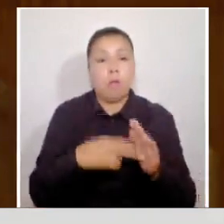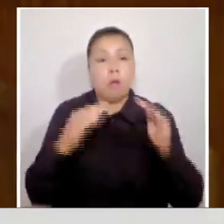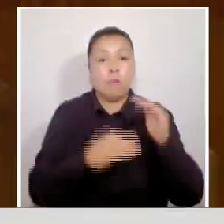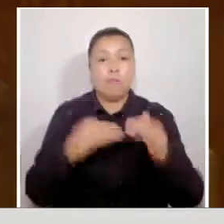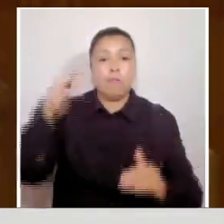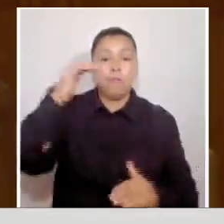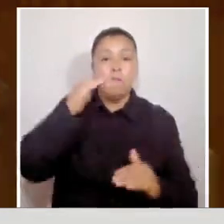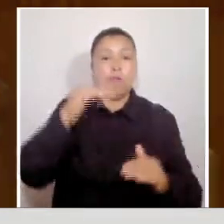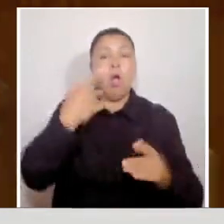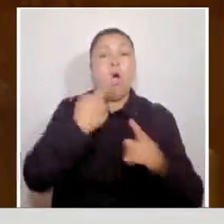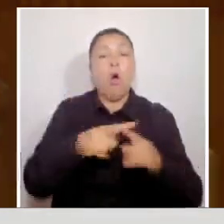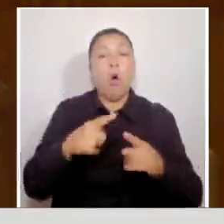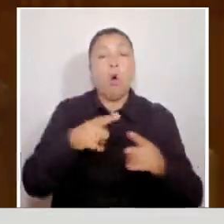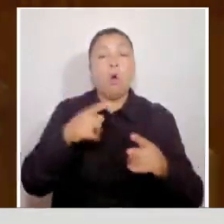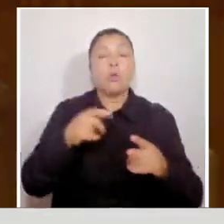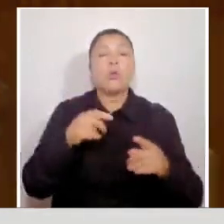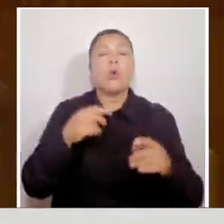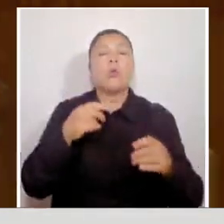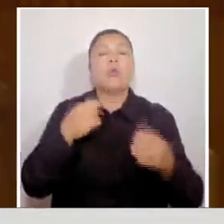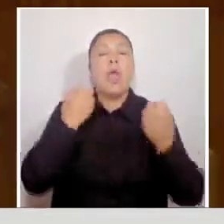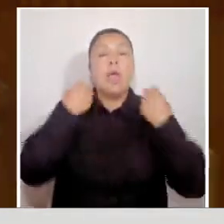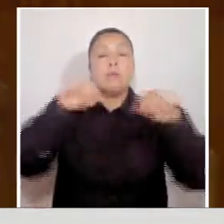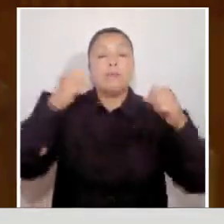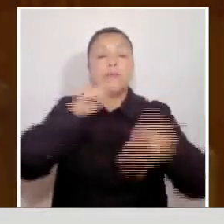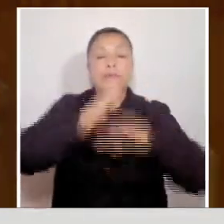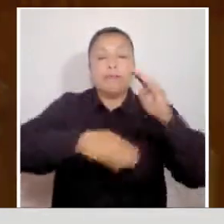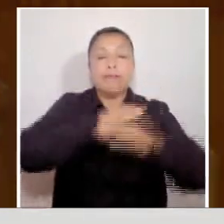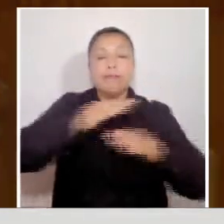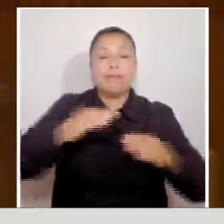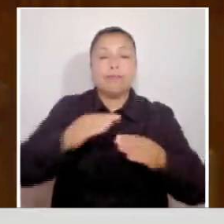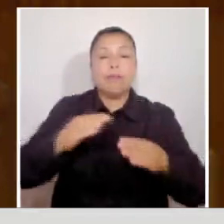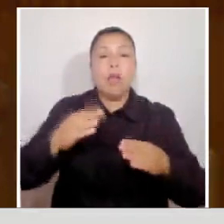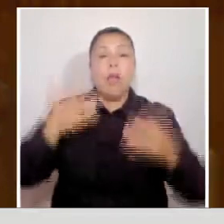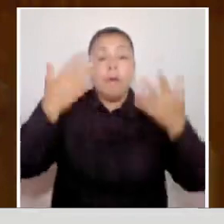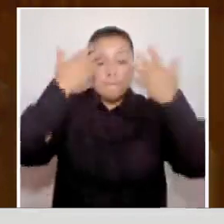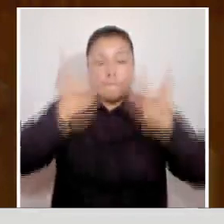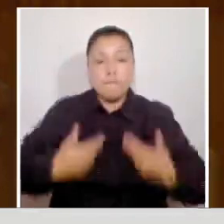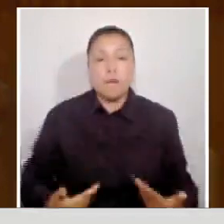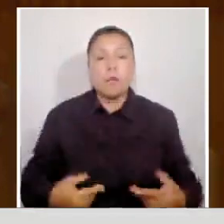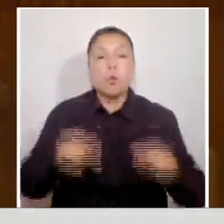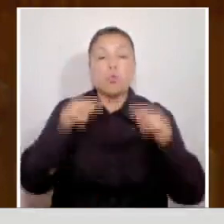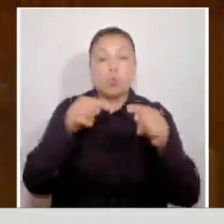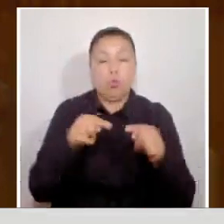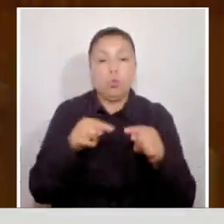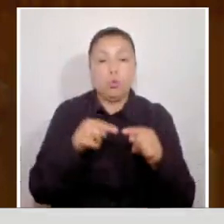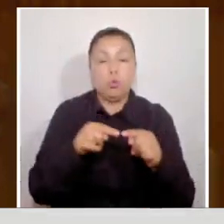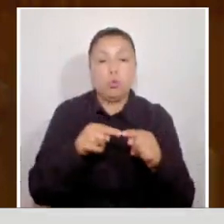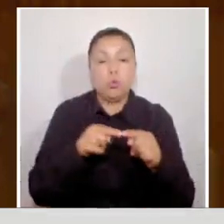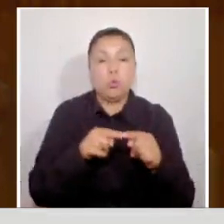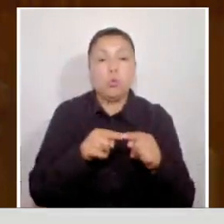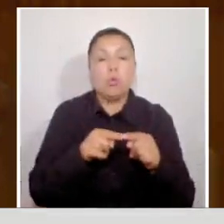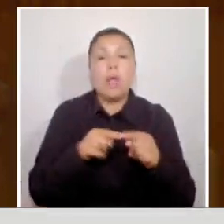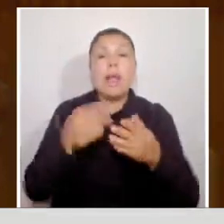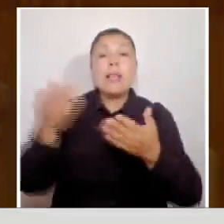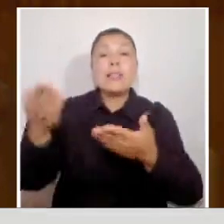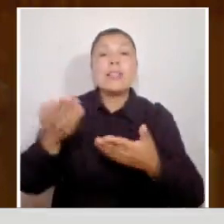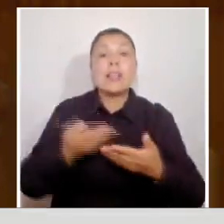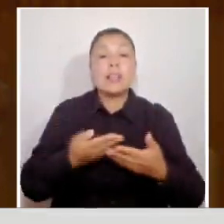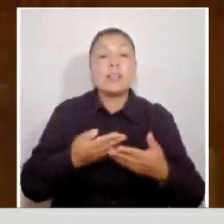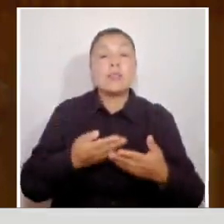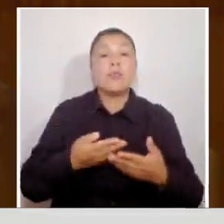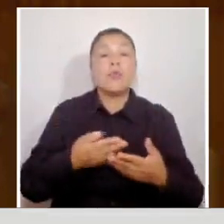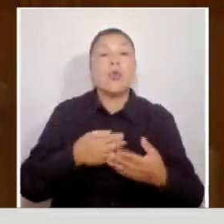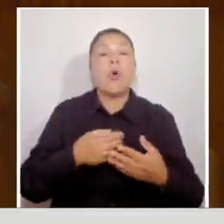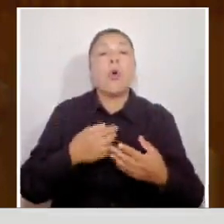otras disciplinas de contacto físico en el marco de la excusión general Se recibió al ministro del deporte al director general de